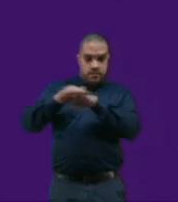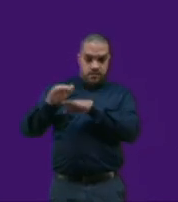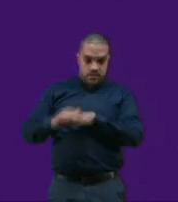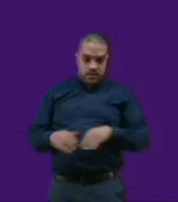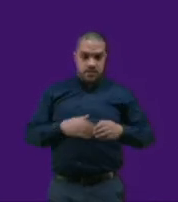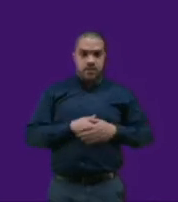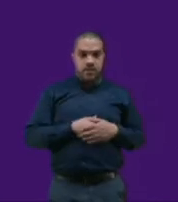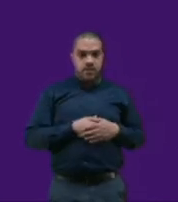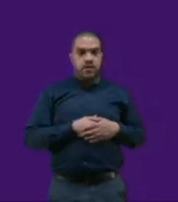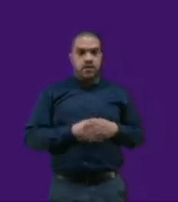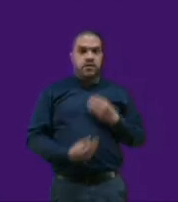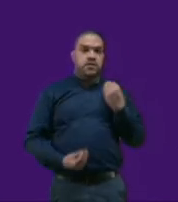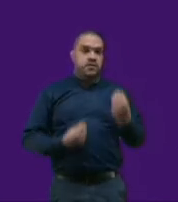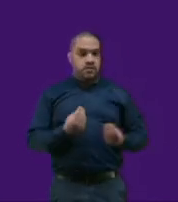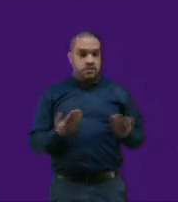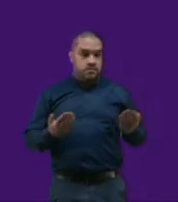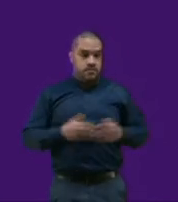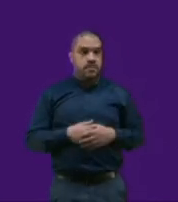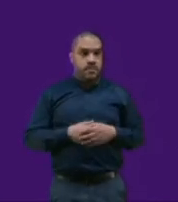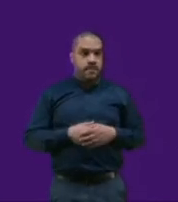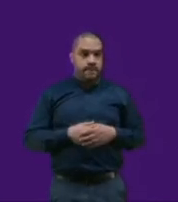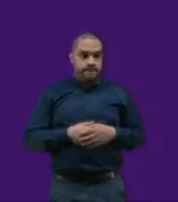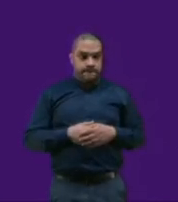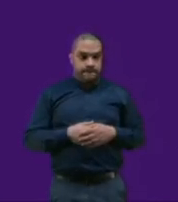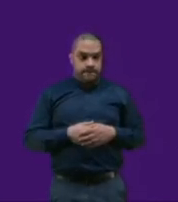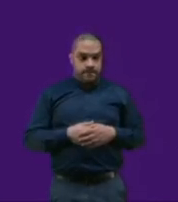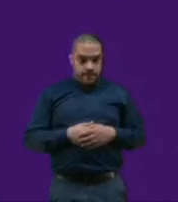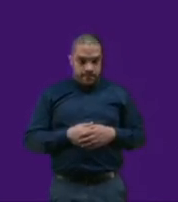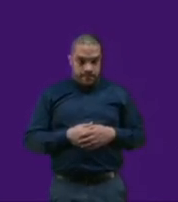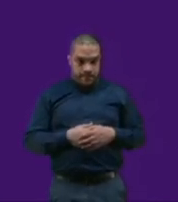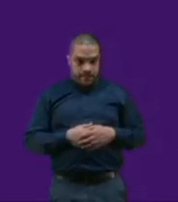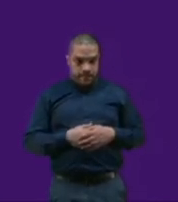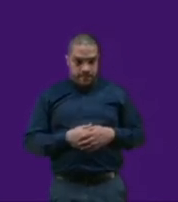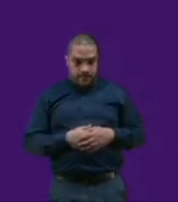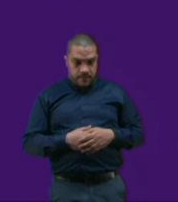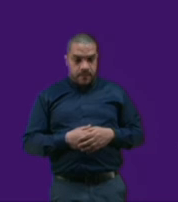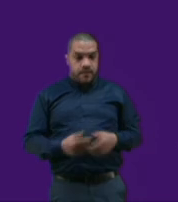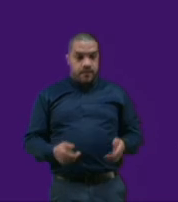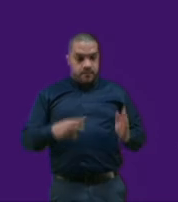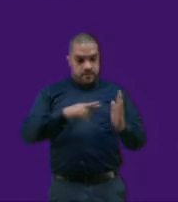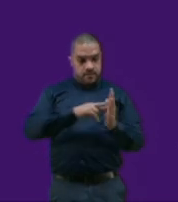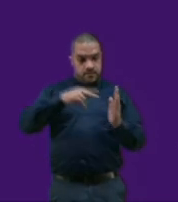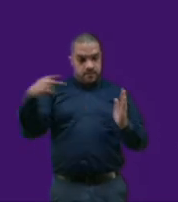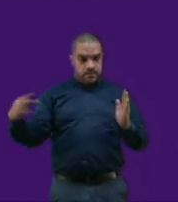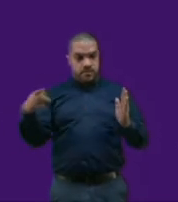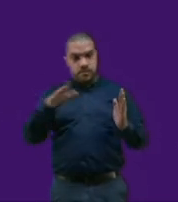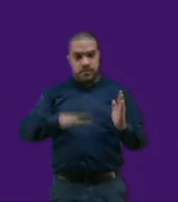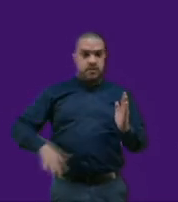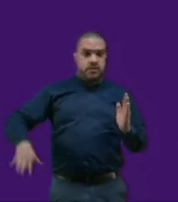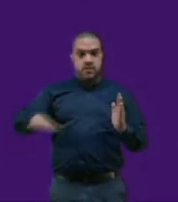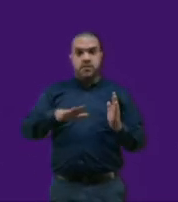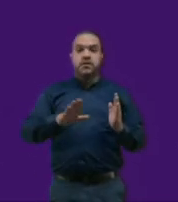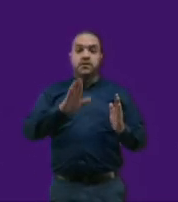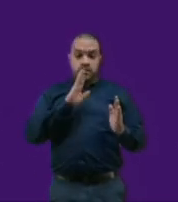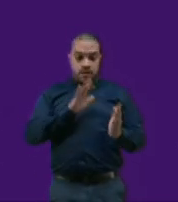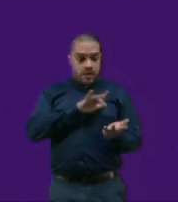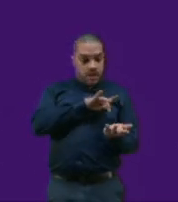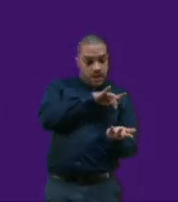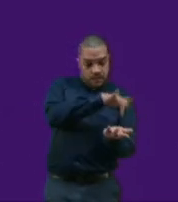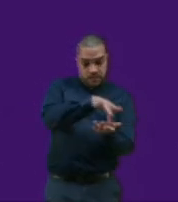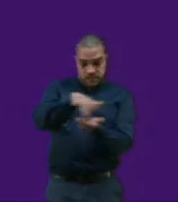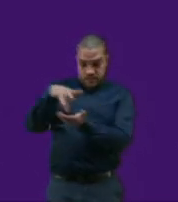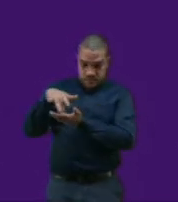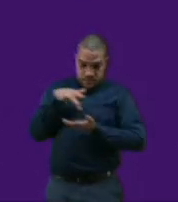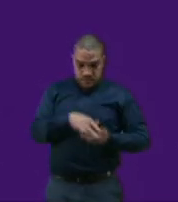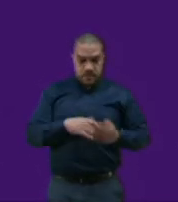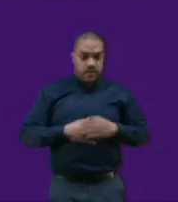y por temor de que me echaran, creé esta tecnología que me permitiera crear los asistentes de manera automática y yo no